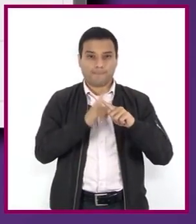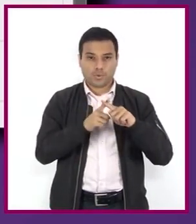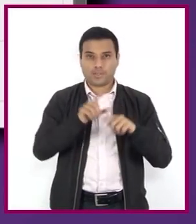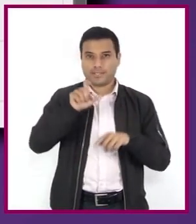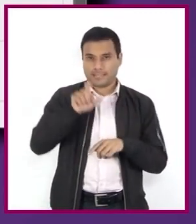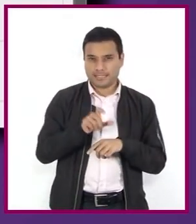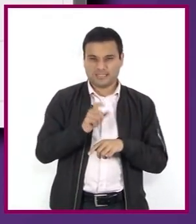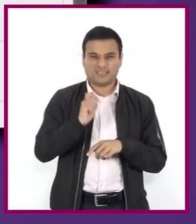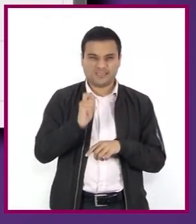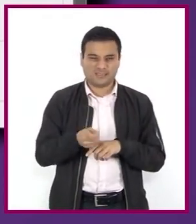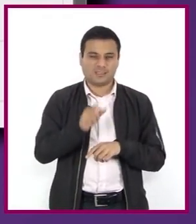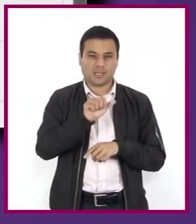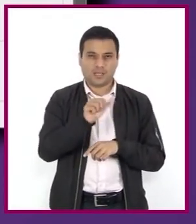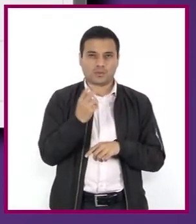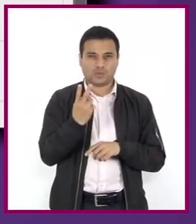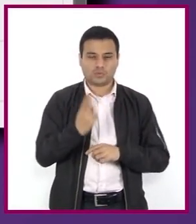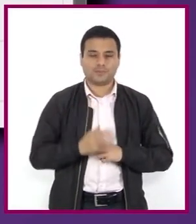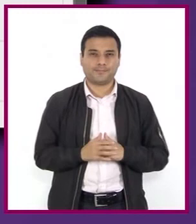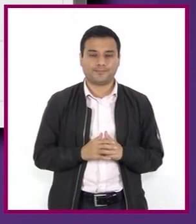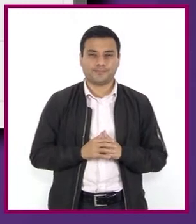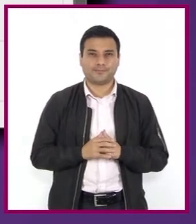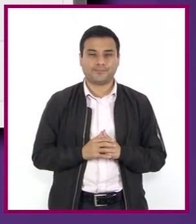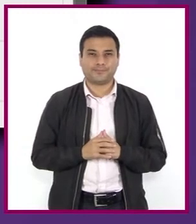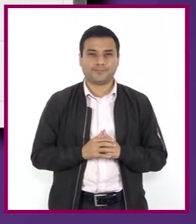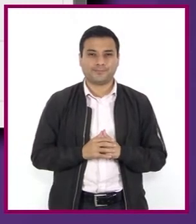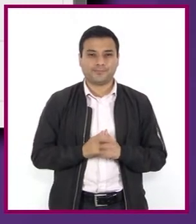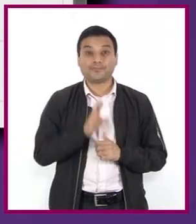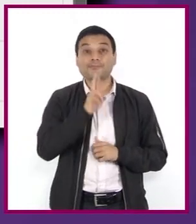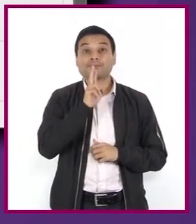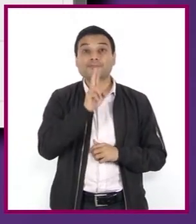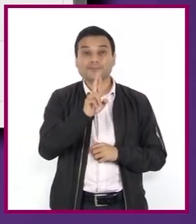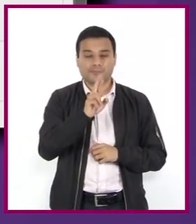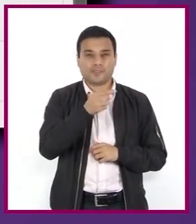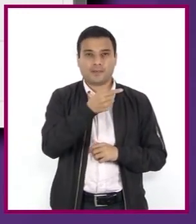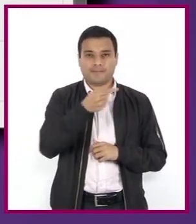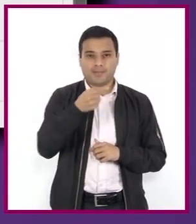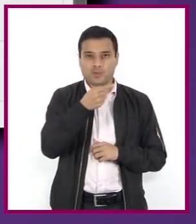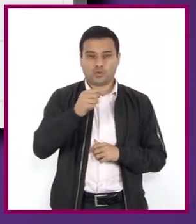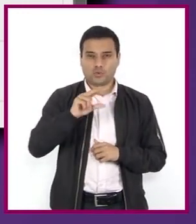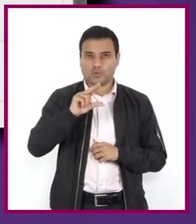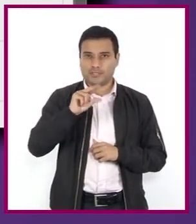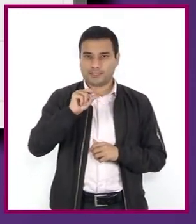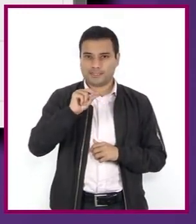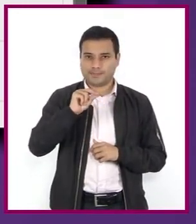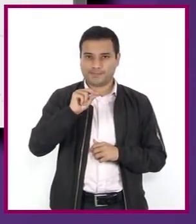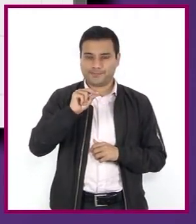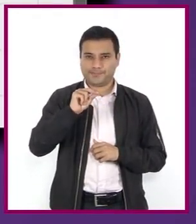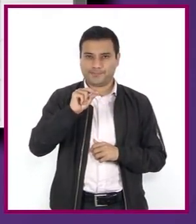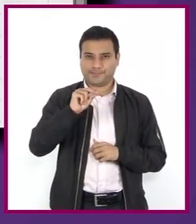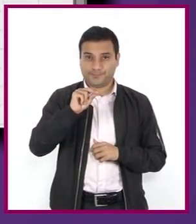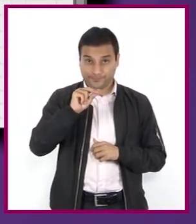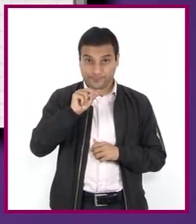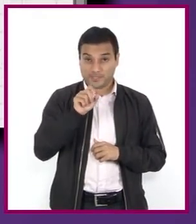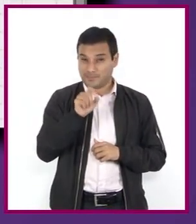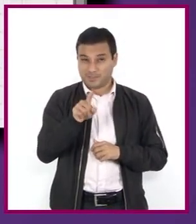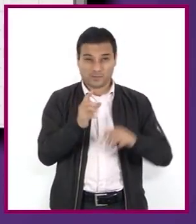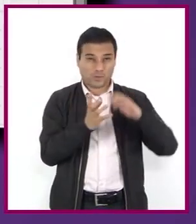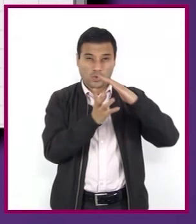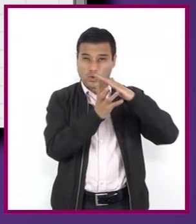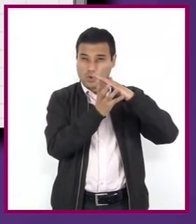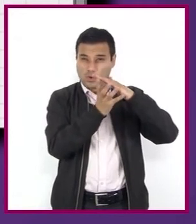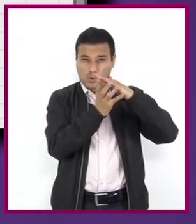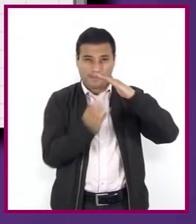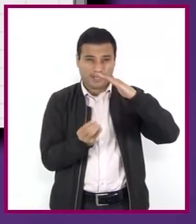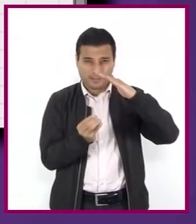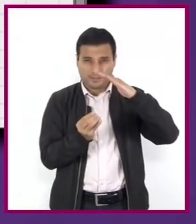A2. Así, el primer resultado es 80 negativo. Copiamos la operación en el resto de la